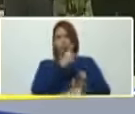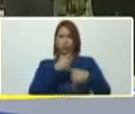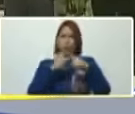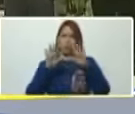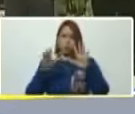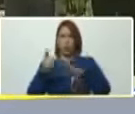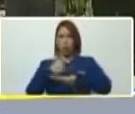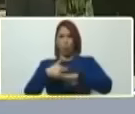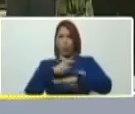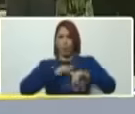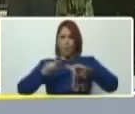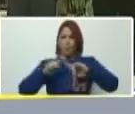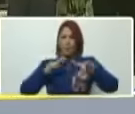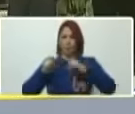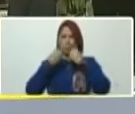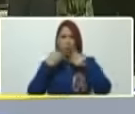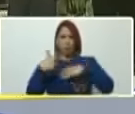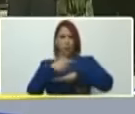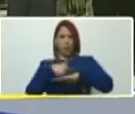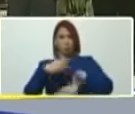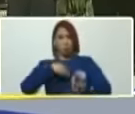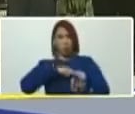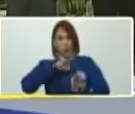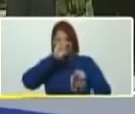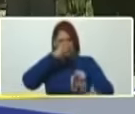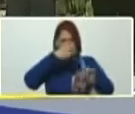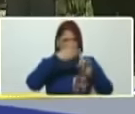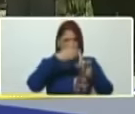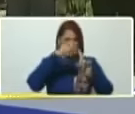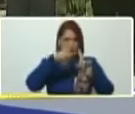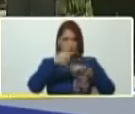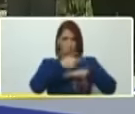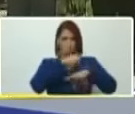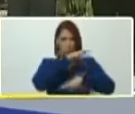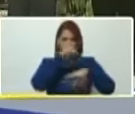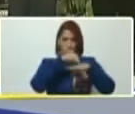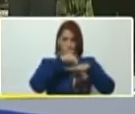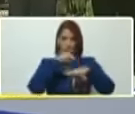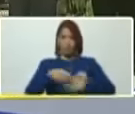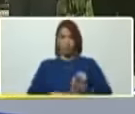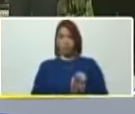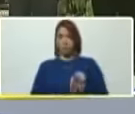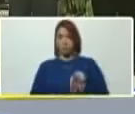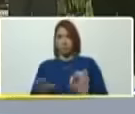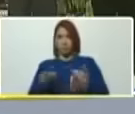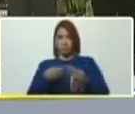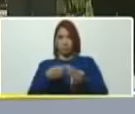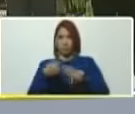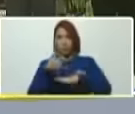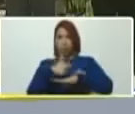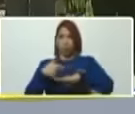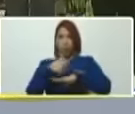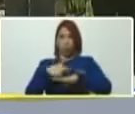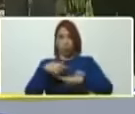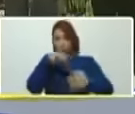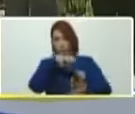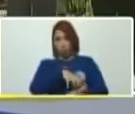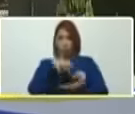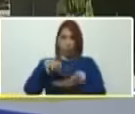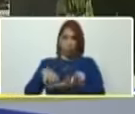buen gobierno. Porque le caemos encima, gobierno nacional, gobierno regional, gobierno